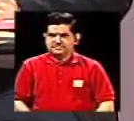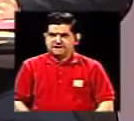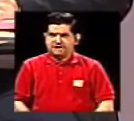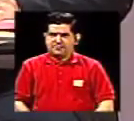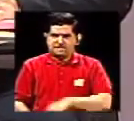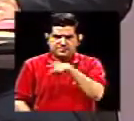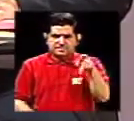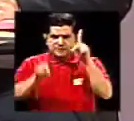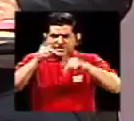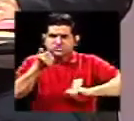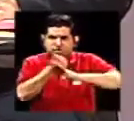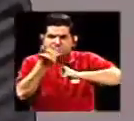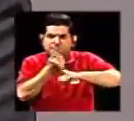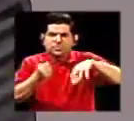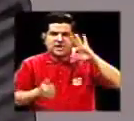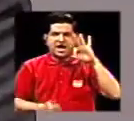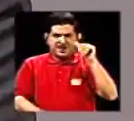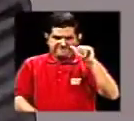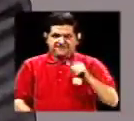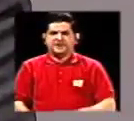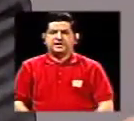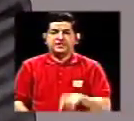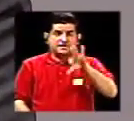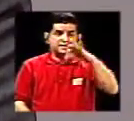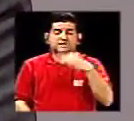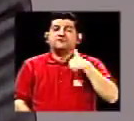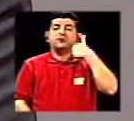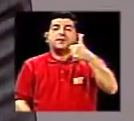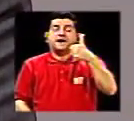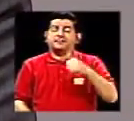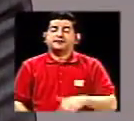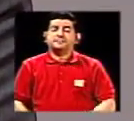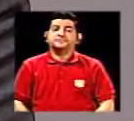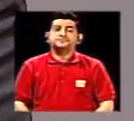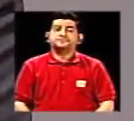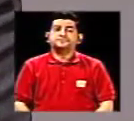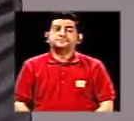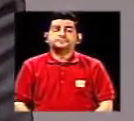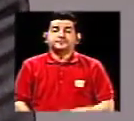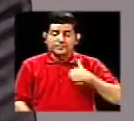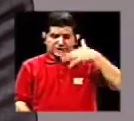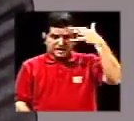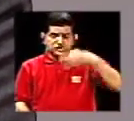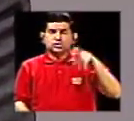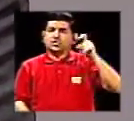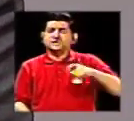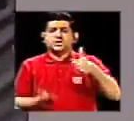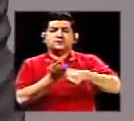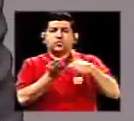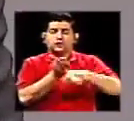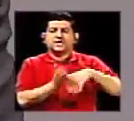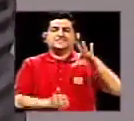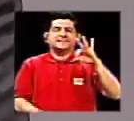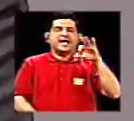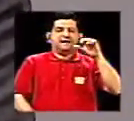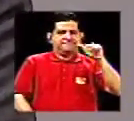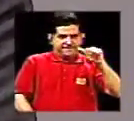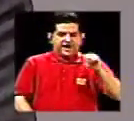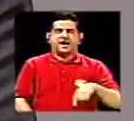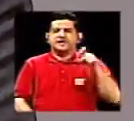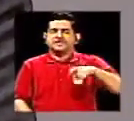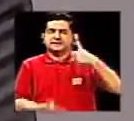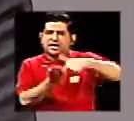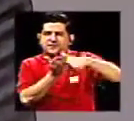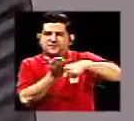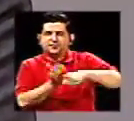los seguidores del Frente Amplio para ganar en esa segunda ronda. Bueno, yo creo que se necesitan los votos del Frente Amplio, necesita los